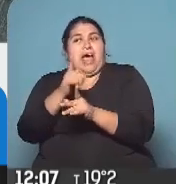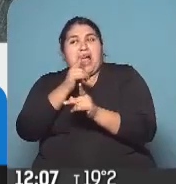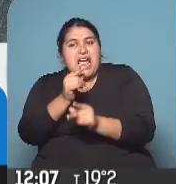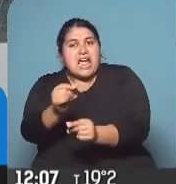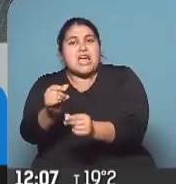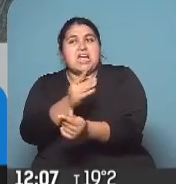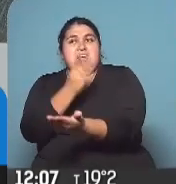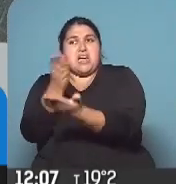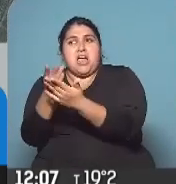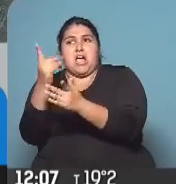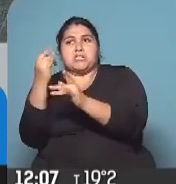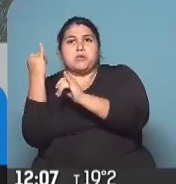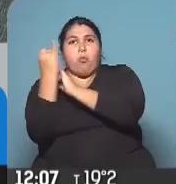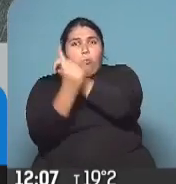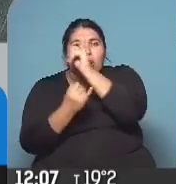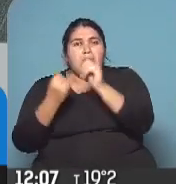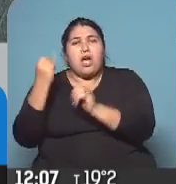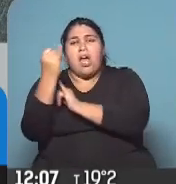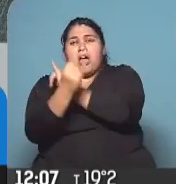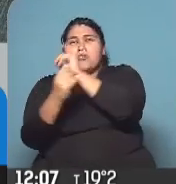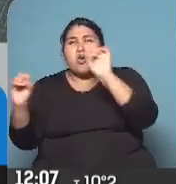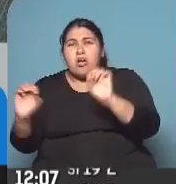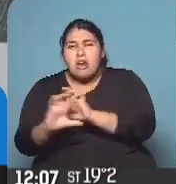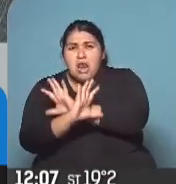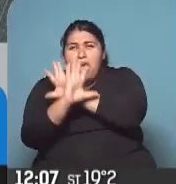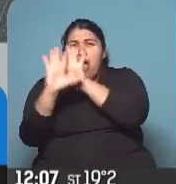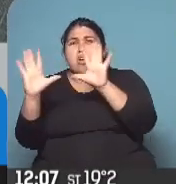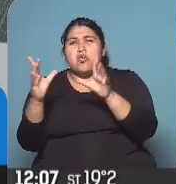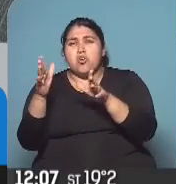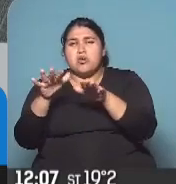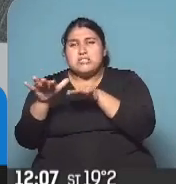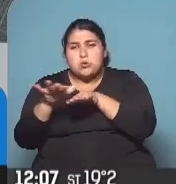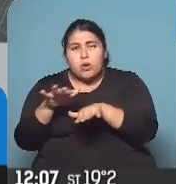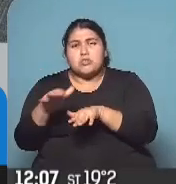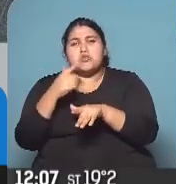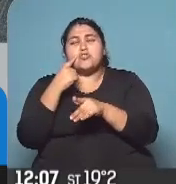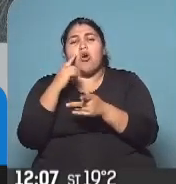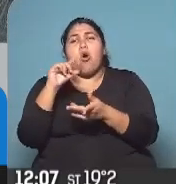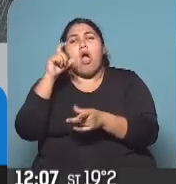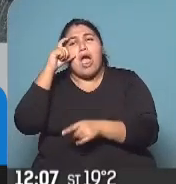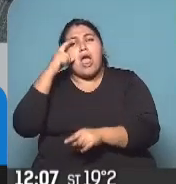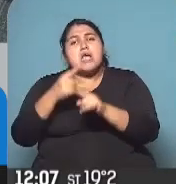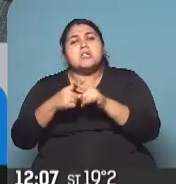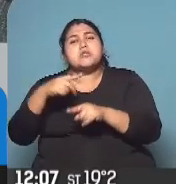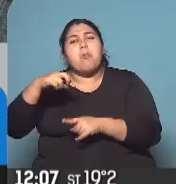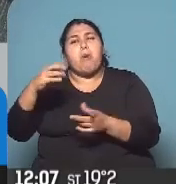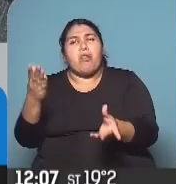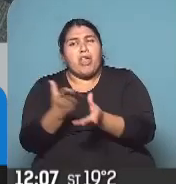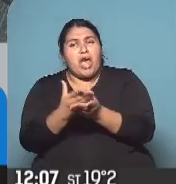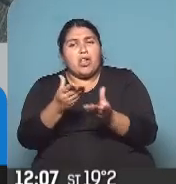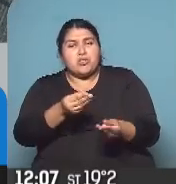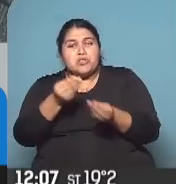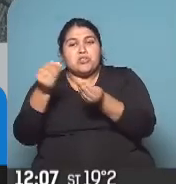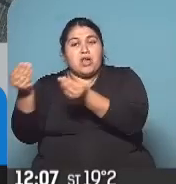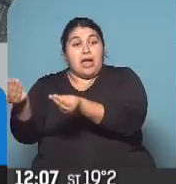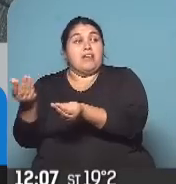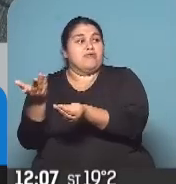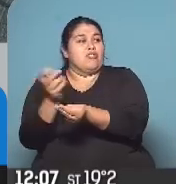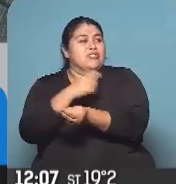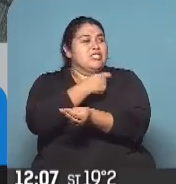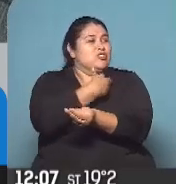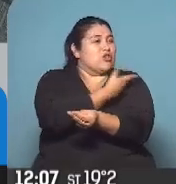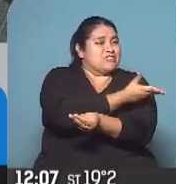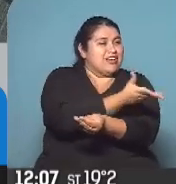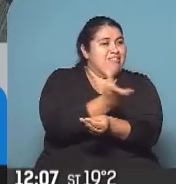sus fundamentos, y pidiendo el expediente y explicando por qué pedía el expediente. Entonces la sociedad se hubiese